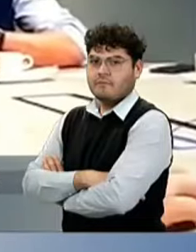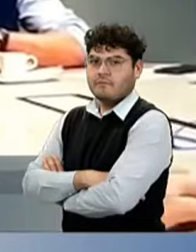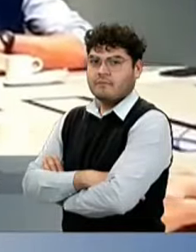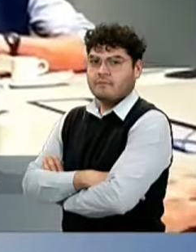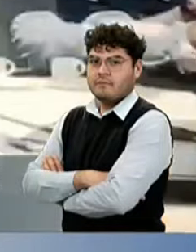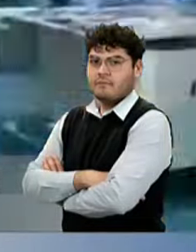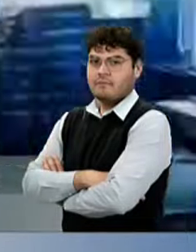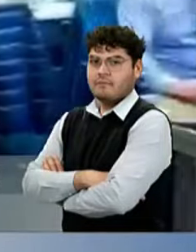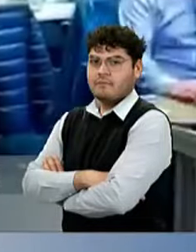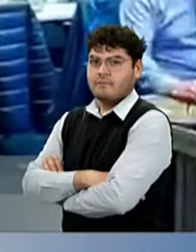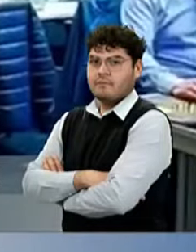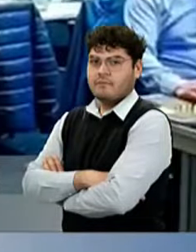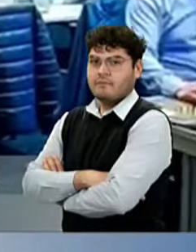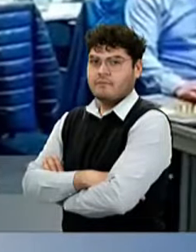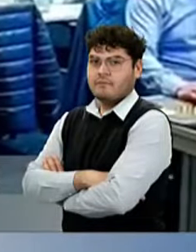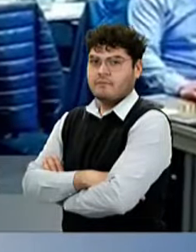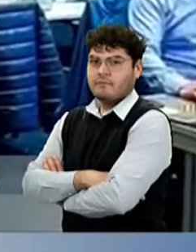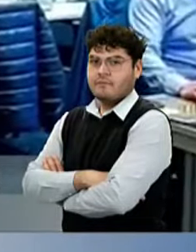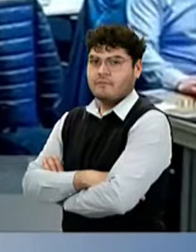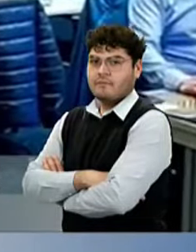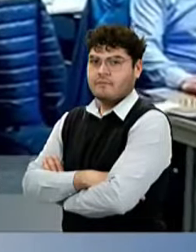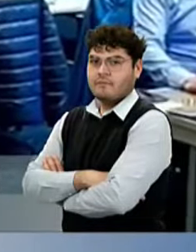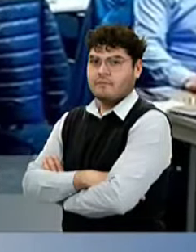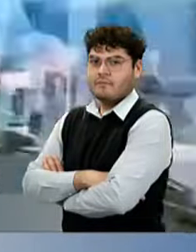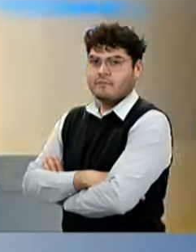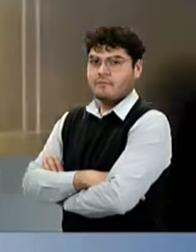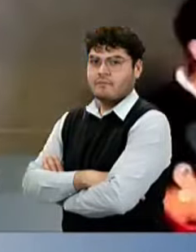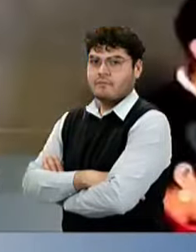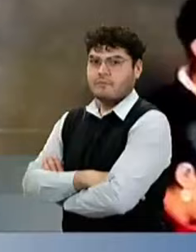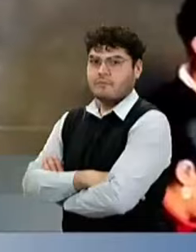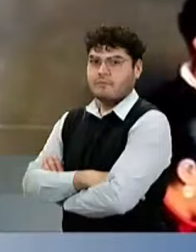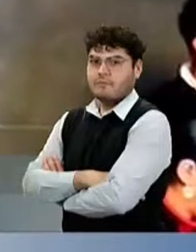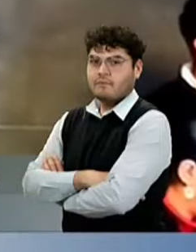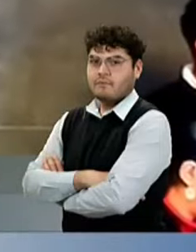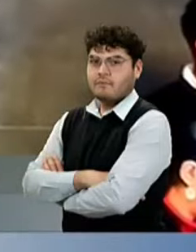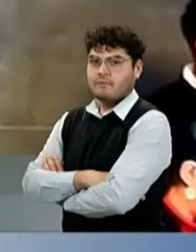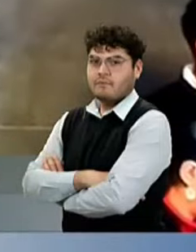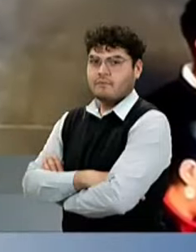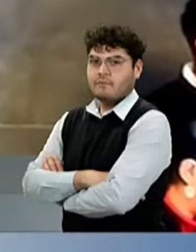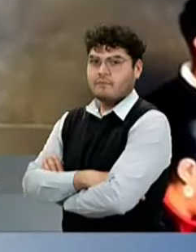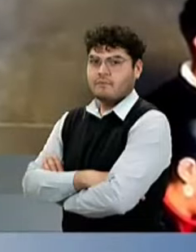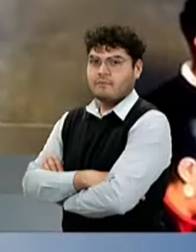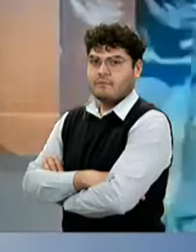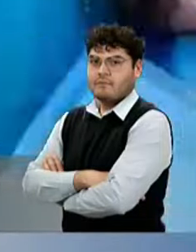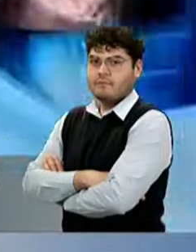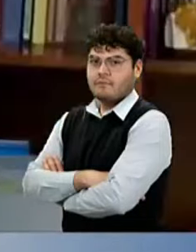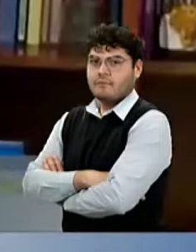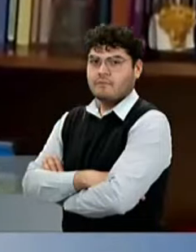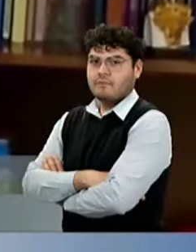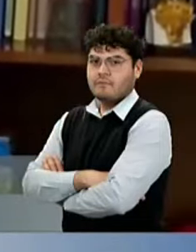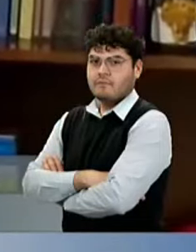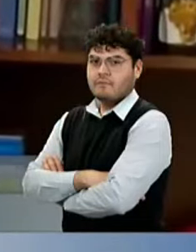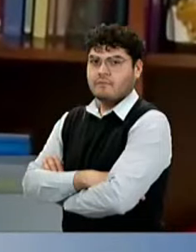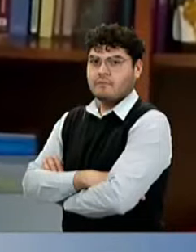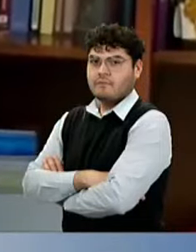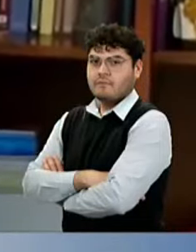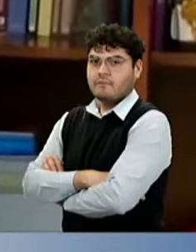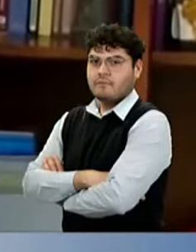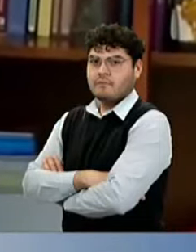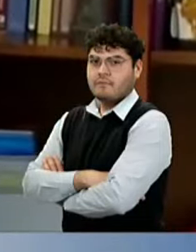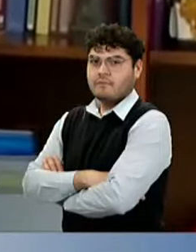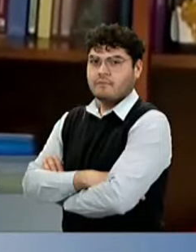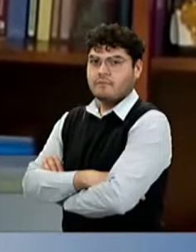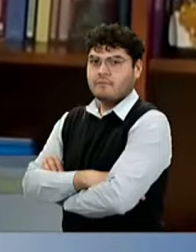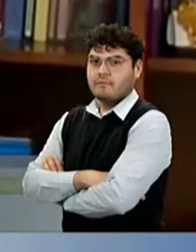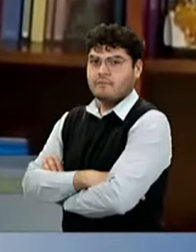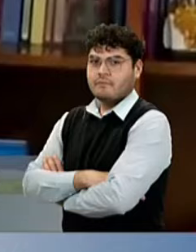resulten responsables por la comisión de los delitos de falsificación de instrumento privado mercantil, uso malicioso de instrumento privado mercantil